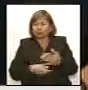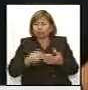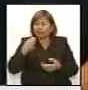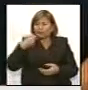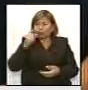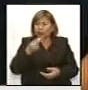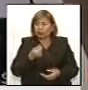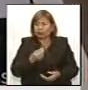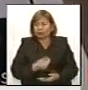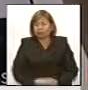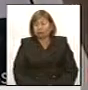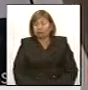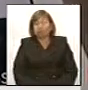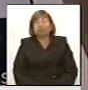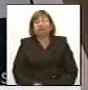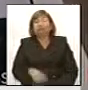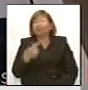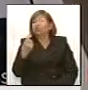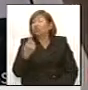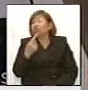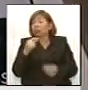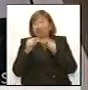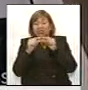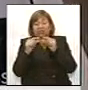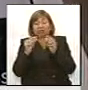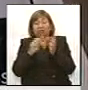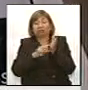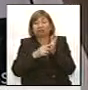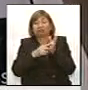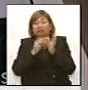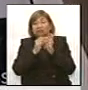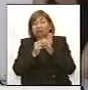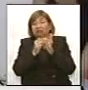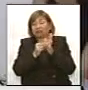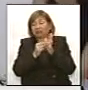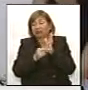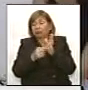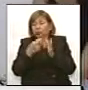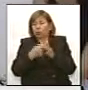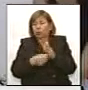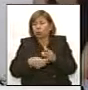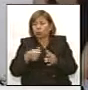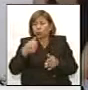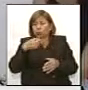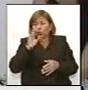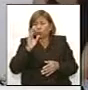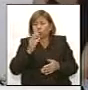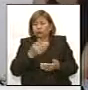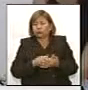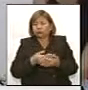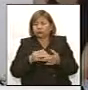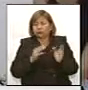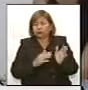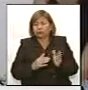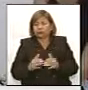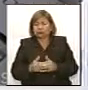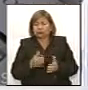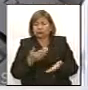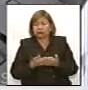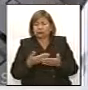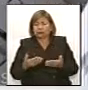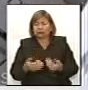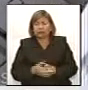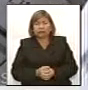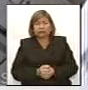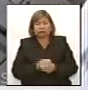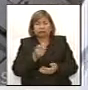4.804.544 millones de soles en hologramas tridimensionales, costo que incluye un proceso de tratamiento del material como